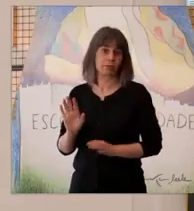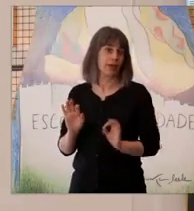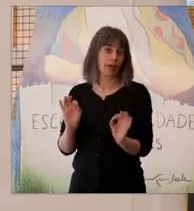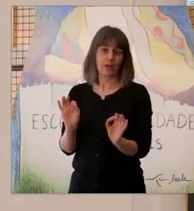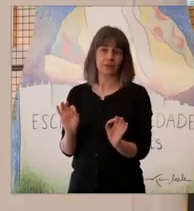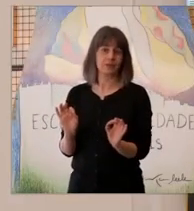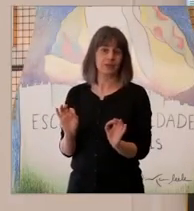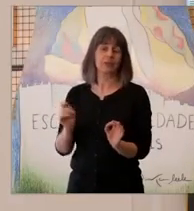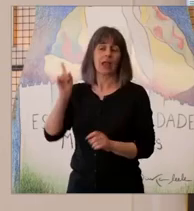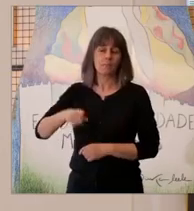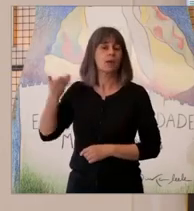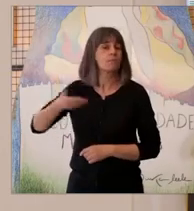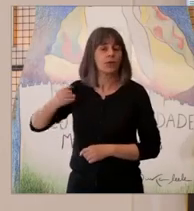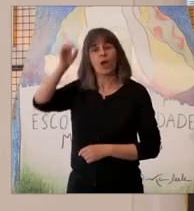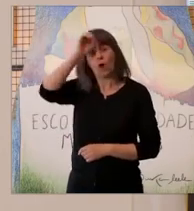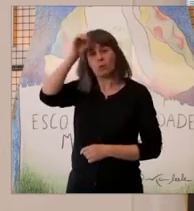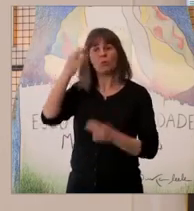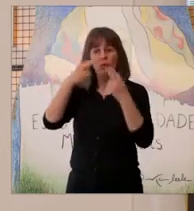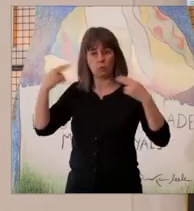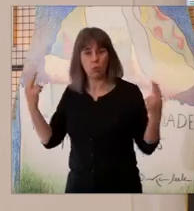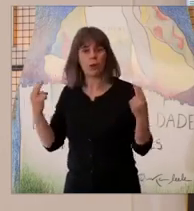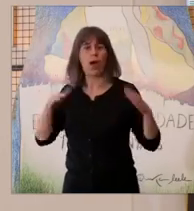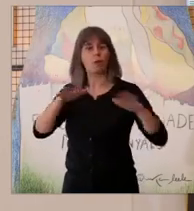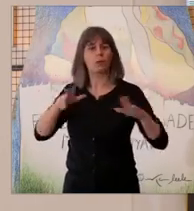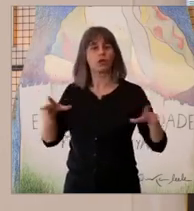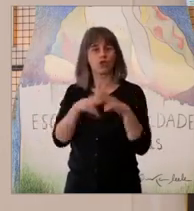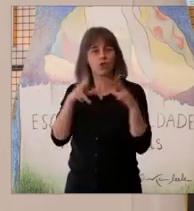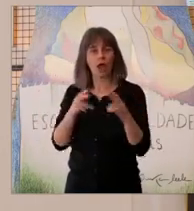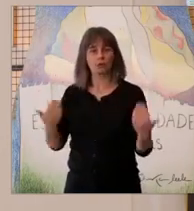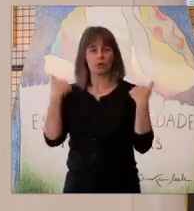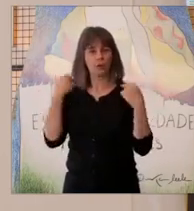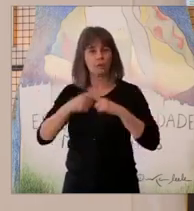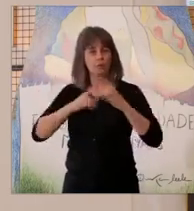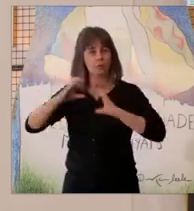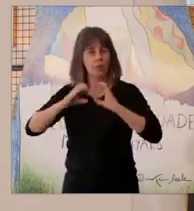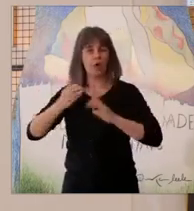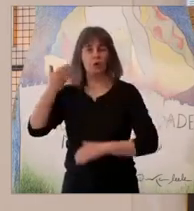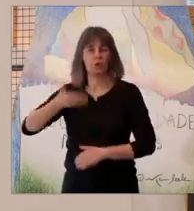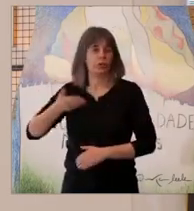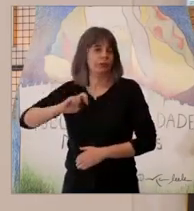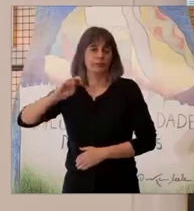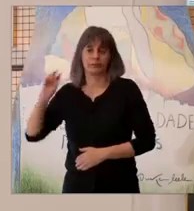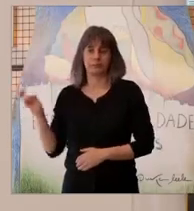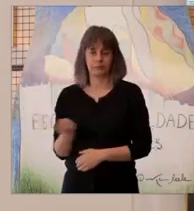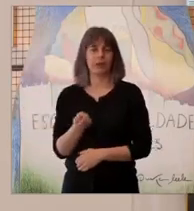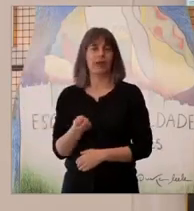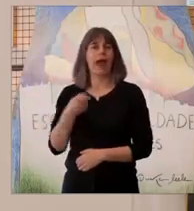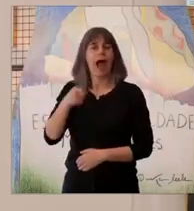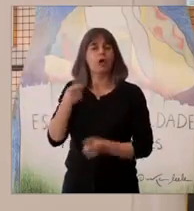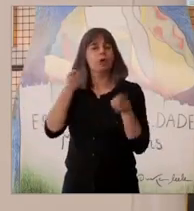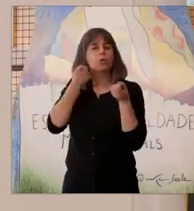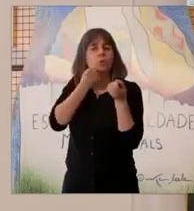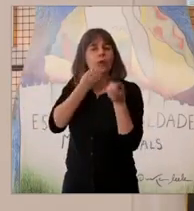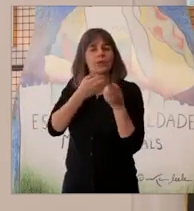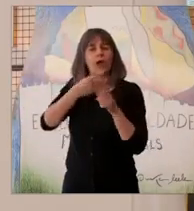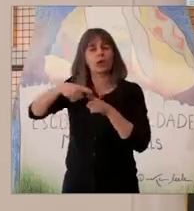de la opinión pública del movimiento social de la responsabilidad de los medios a la importancia del relato A cómo se cuentan las cosas vertitulares